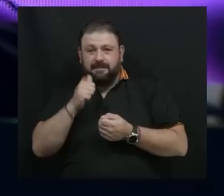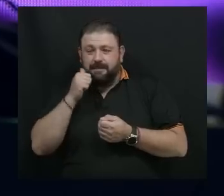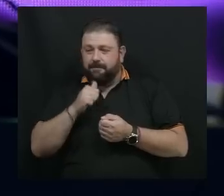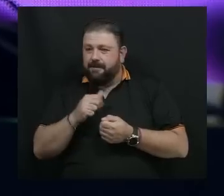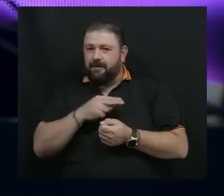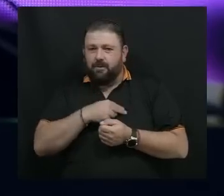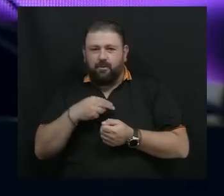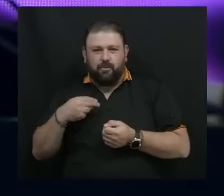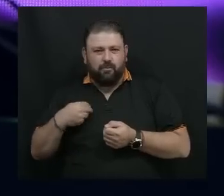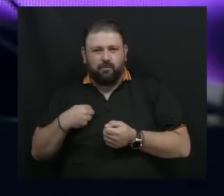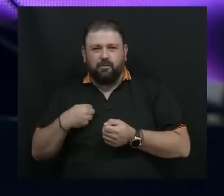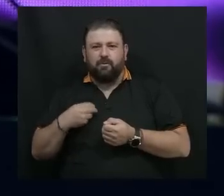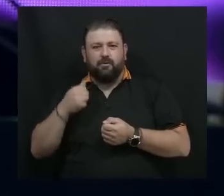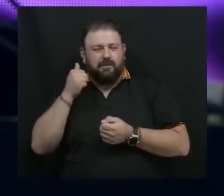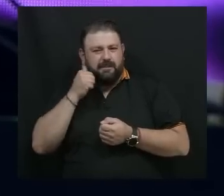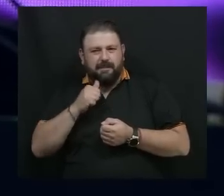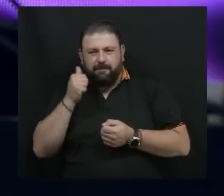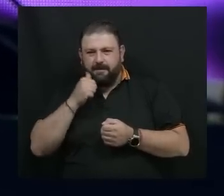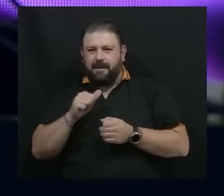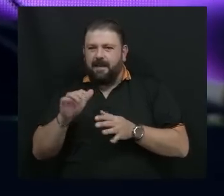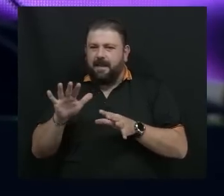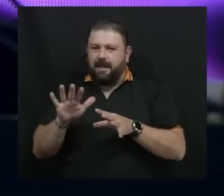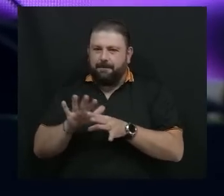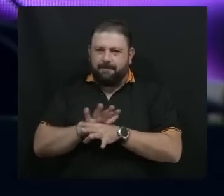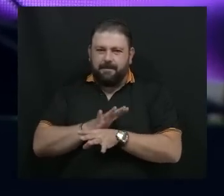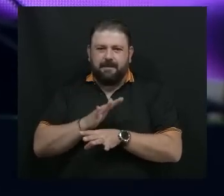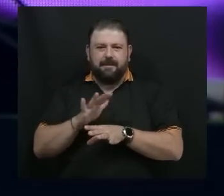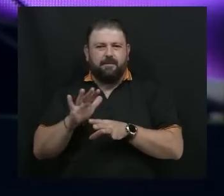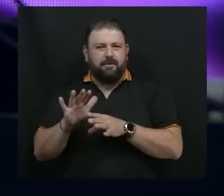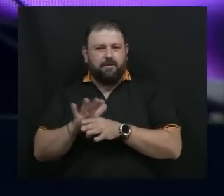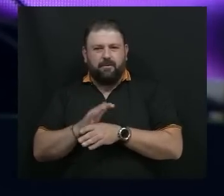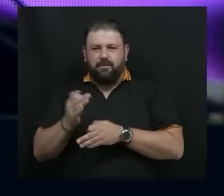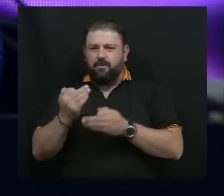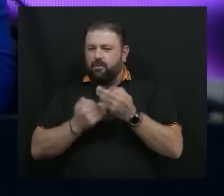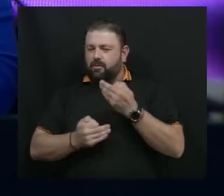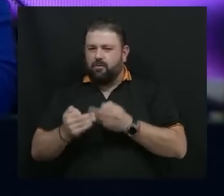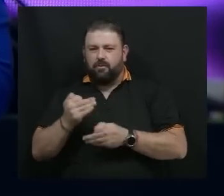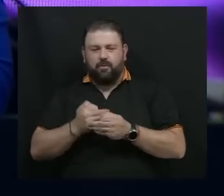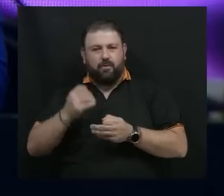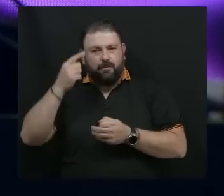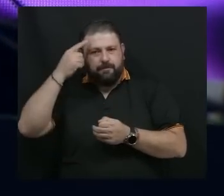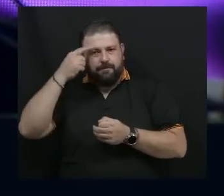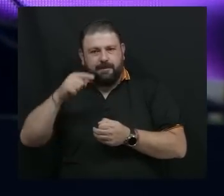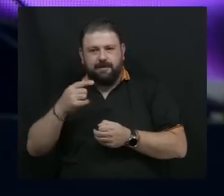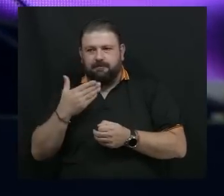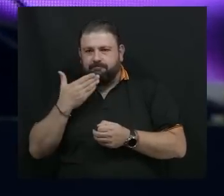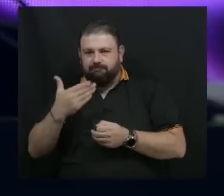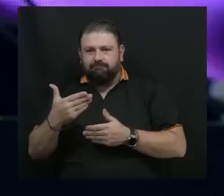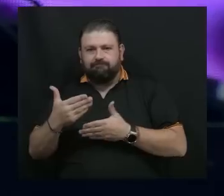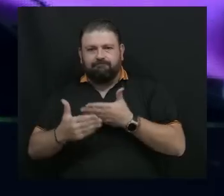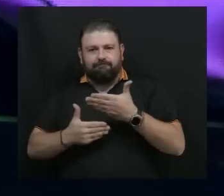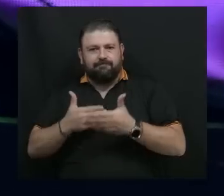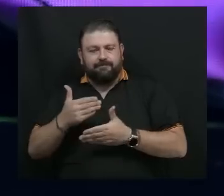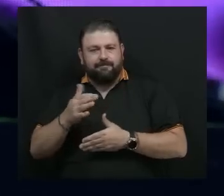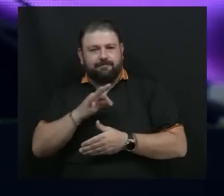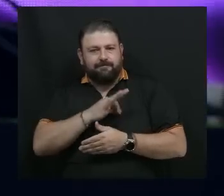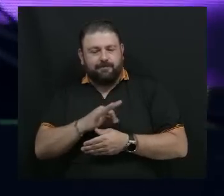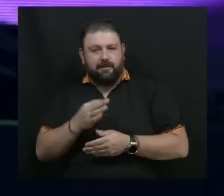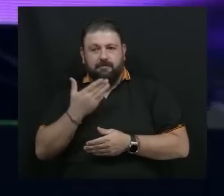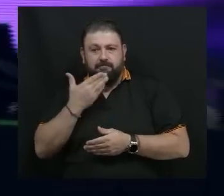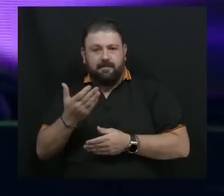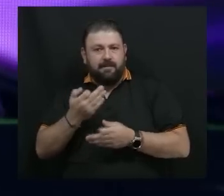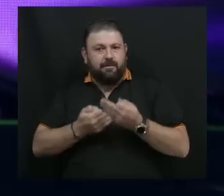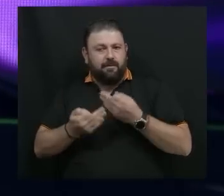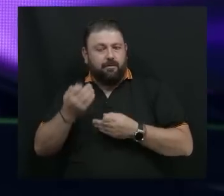estamos cambiando, siempre estamos a un paso adelante de todo lo que pueda ser novedoso